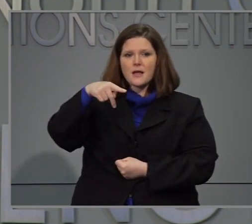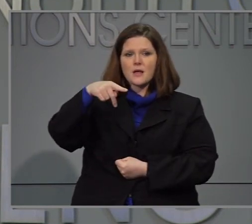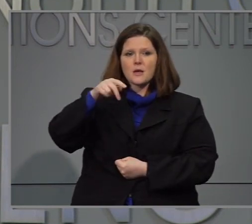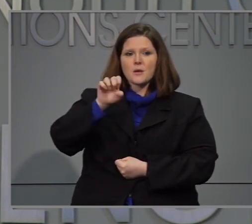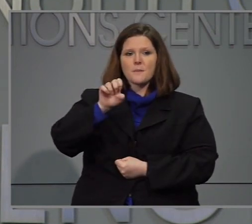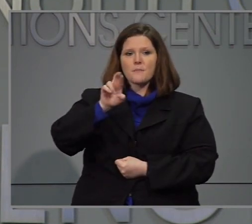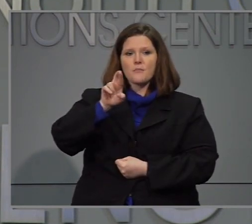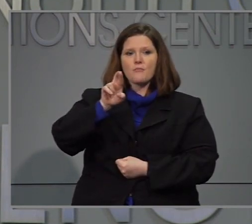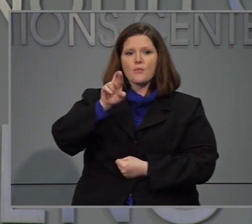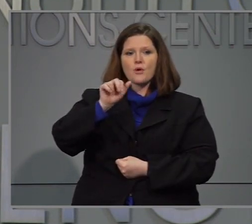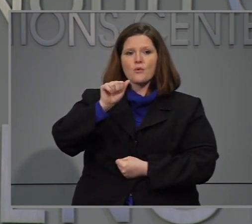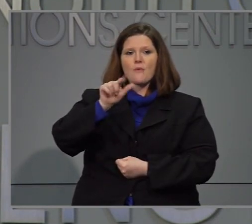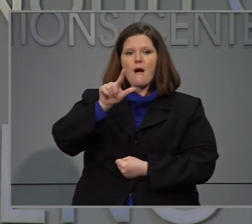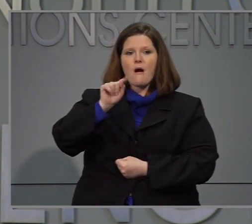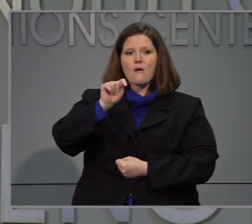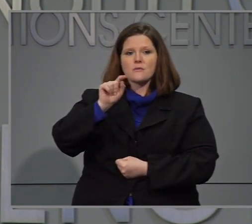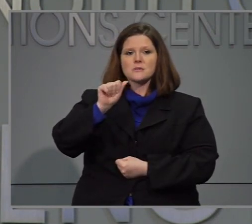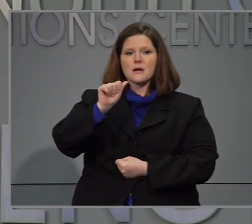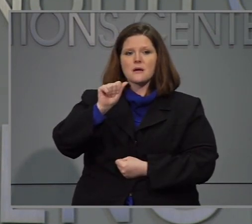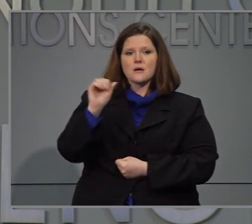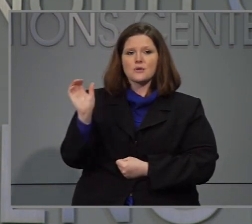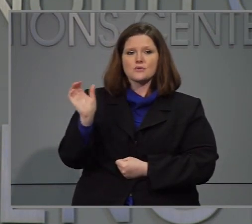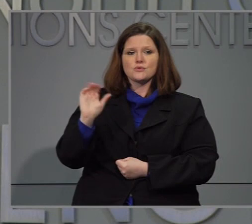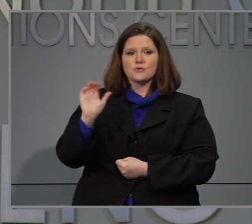Katie Peralta, Charlotte Agenda.